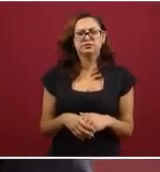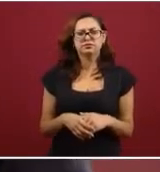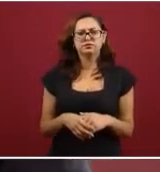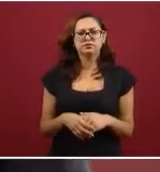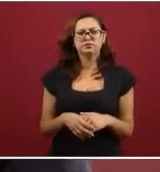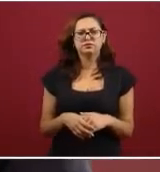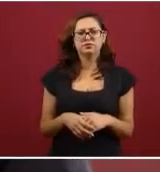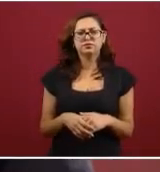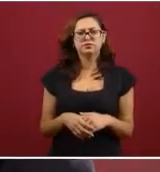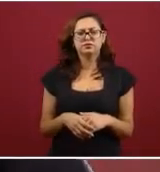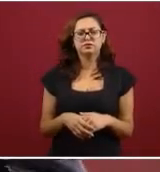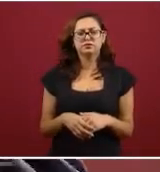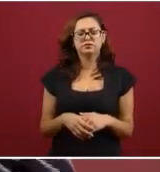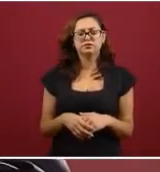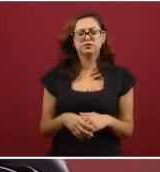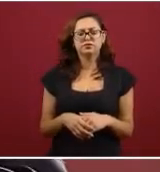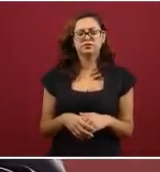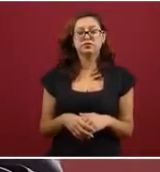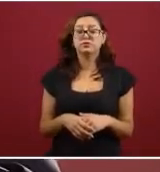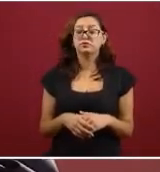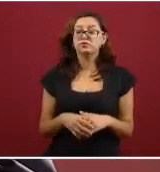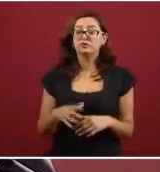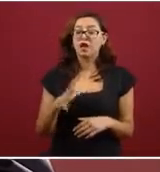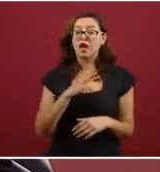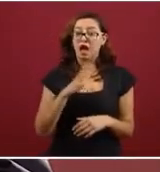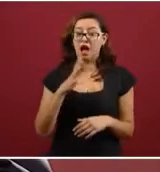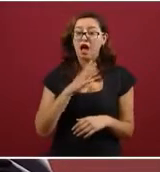que se trata de una ruptura.